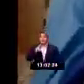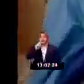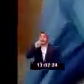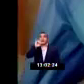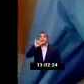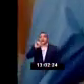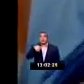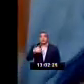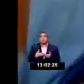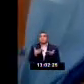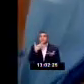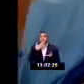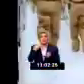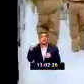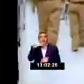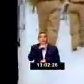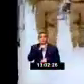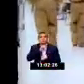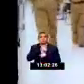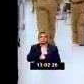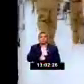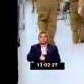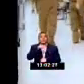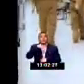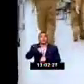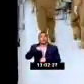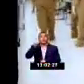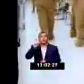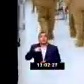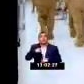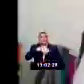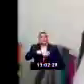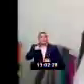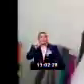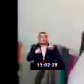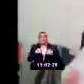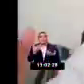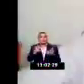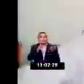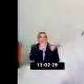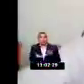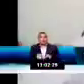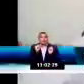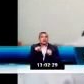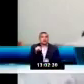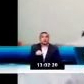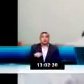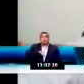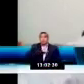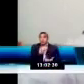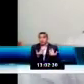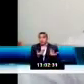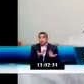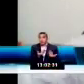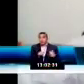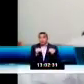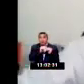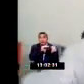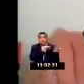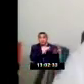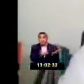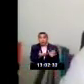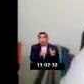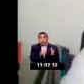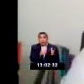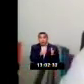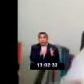la medida debe ser inmediata, ya que de esto depende la vida de las personas. Que vamos a tener que esperar mayores datos de los que